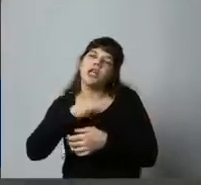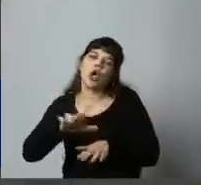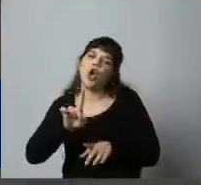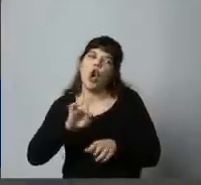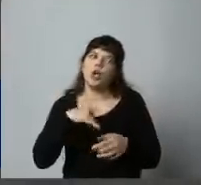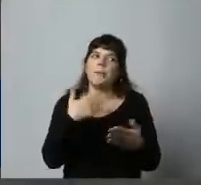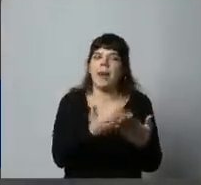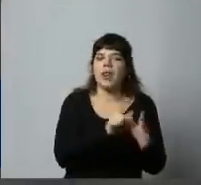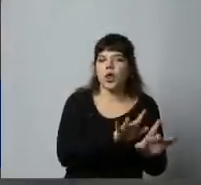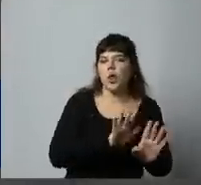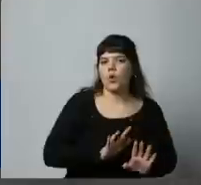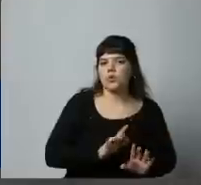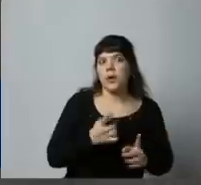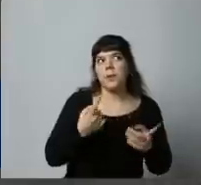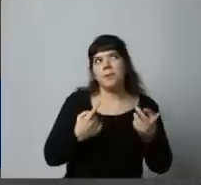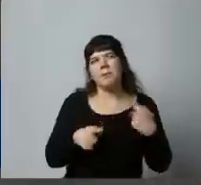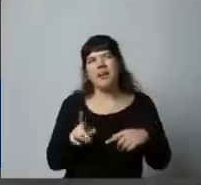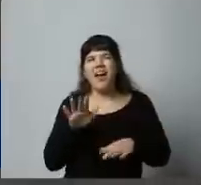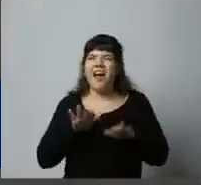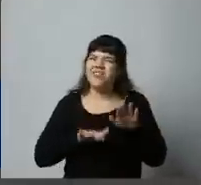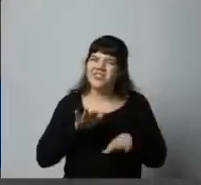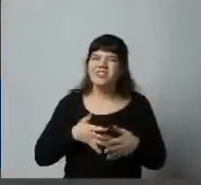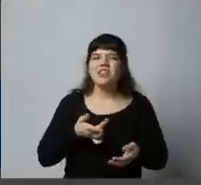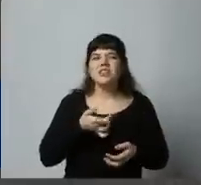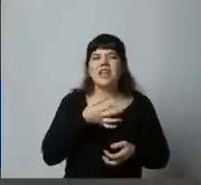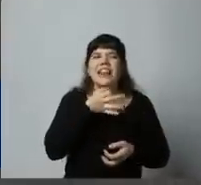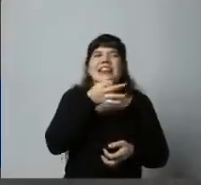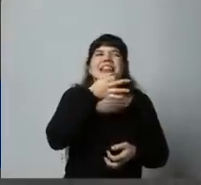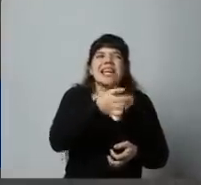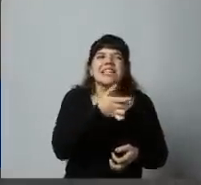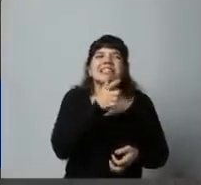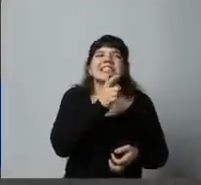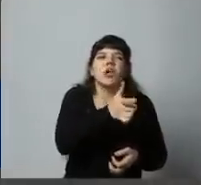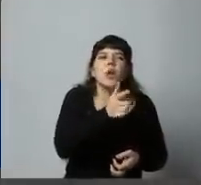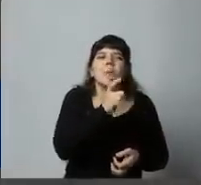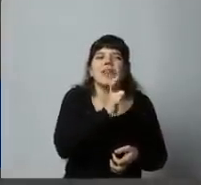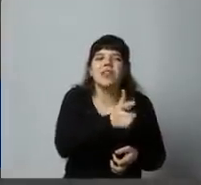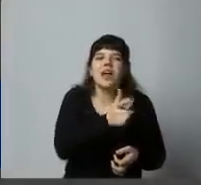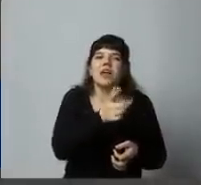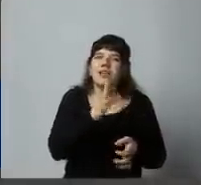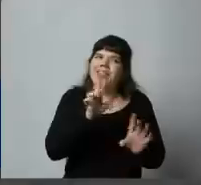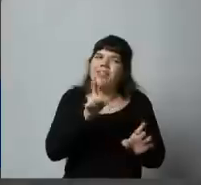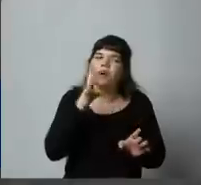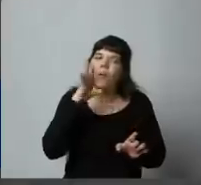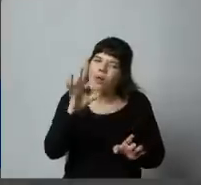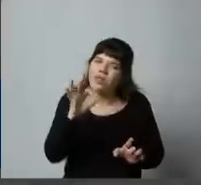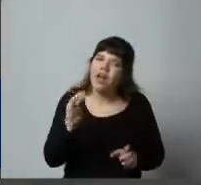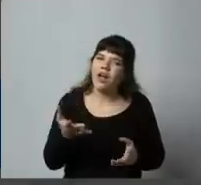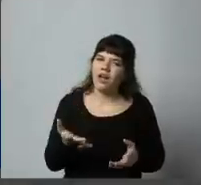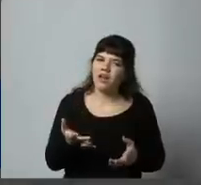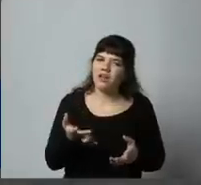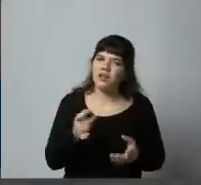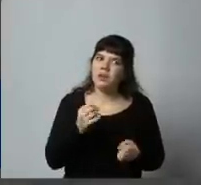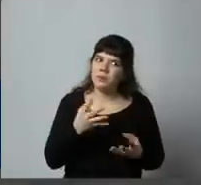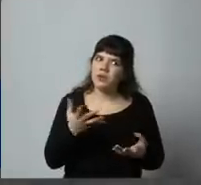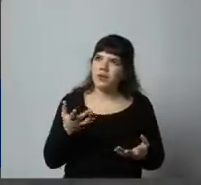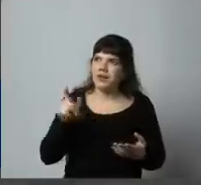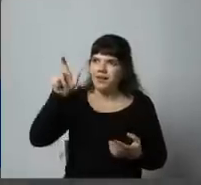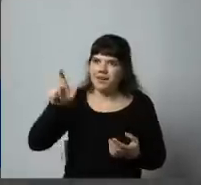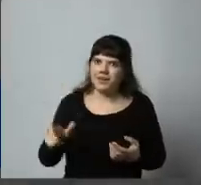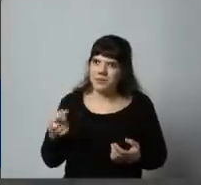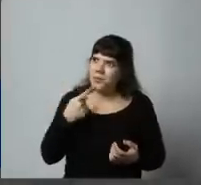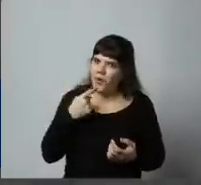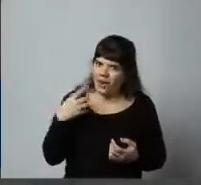en los cuales los comentarios este tienen que ser cautos prudentes porque son cargos de